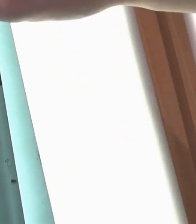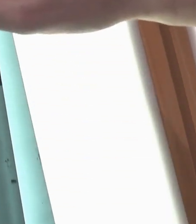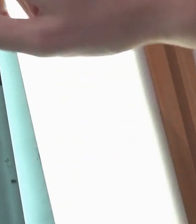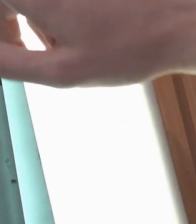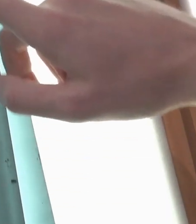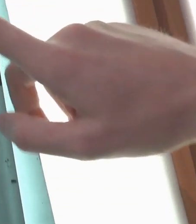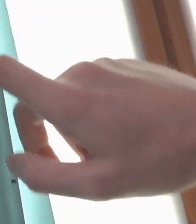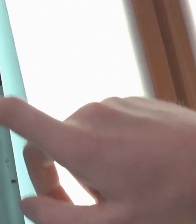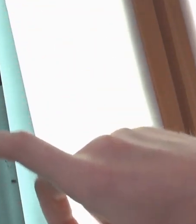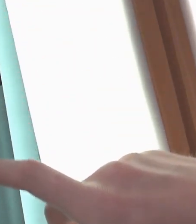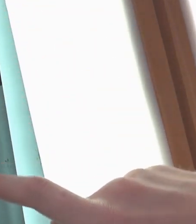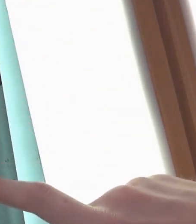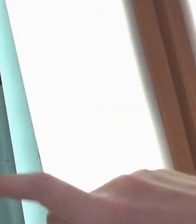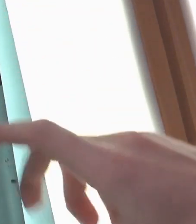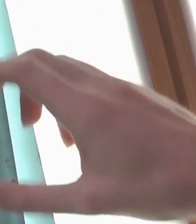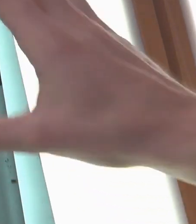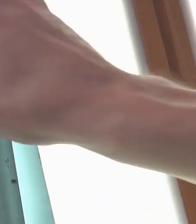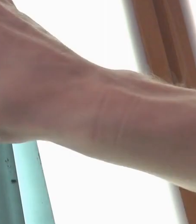temporada de influenza,